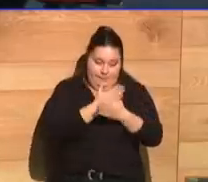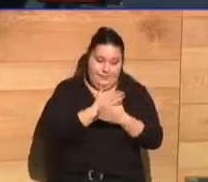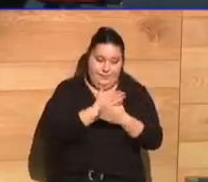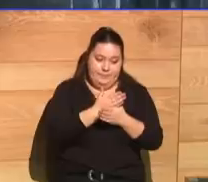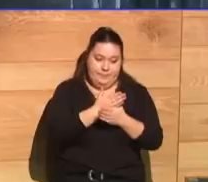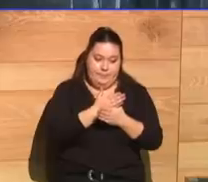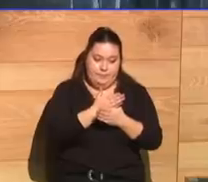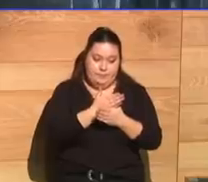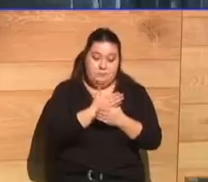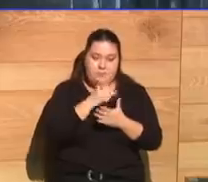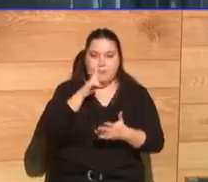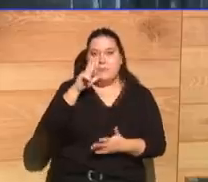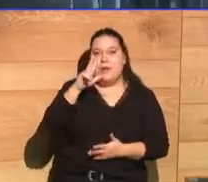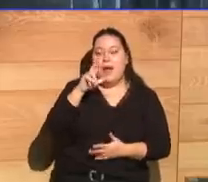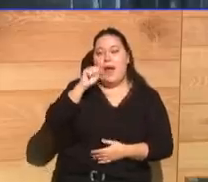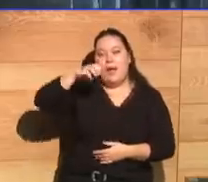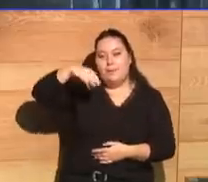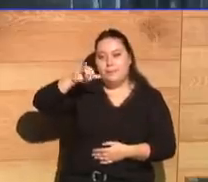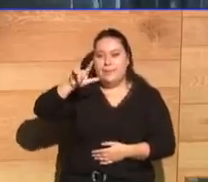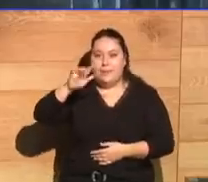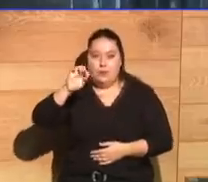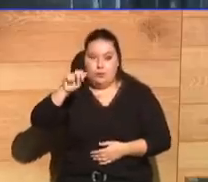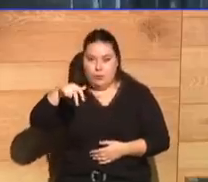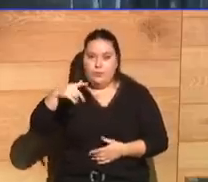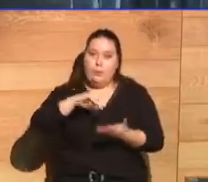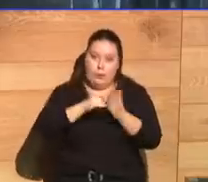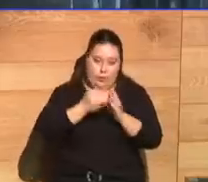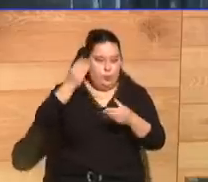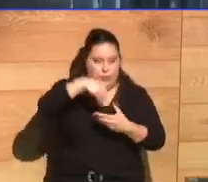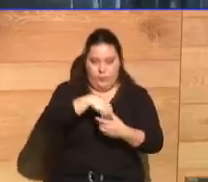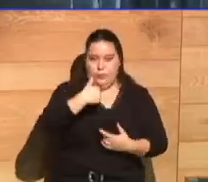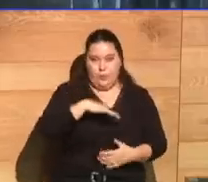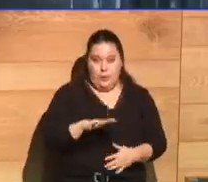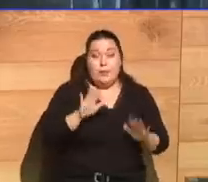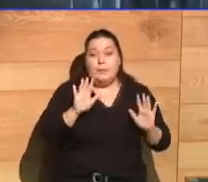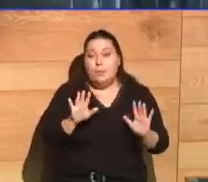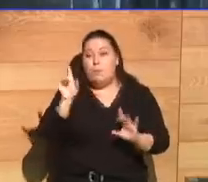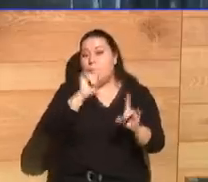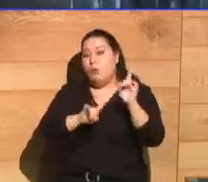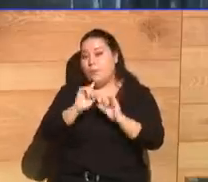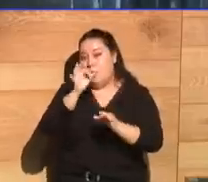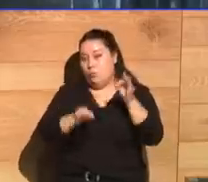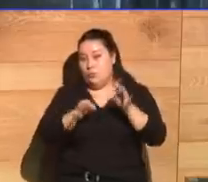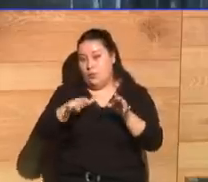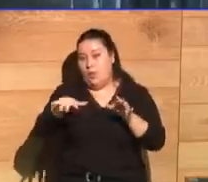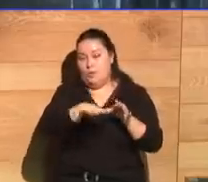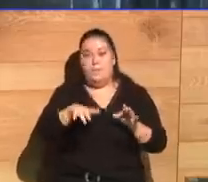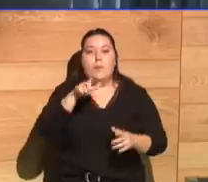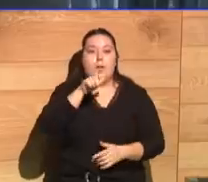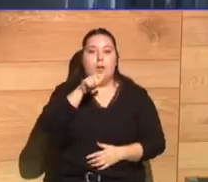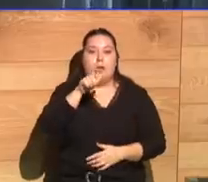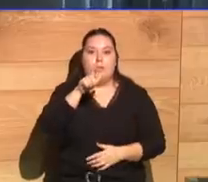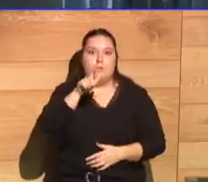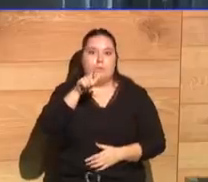Guy Hamilton, que estaba en el proyecto, resulta que tiene un problema con la justicia en Roma, que es donde iban